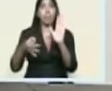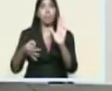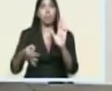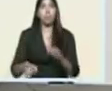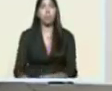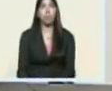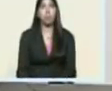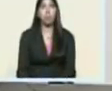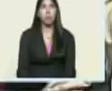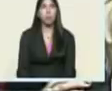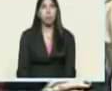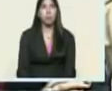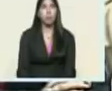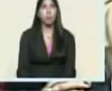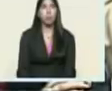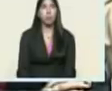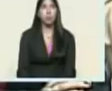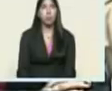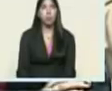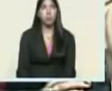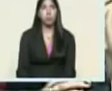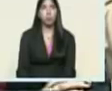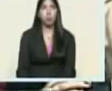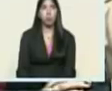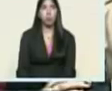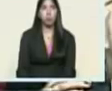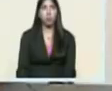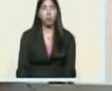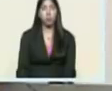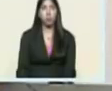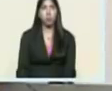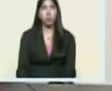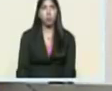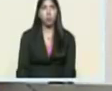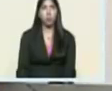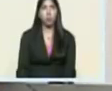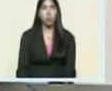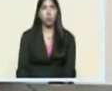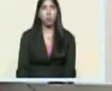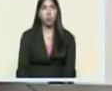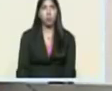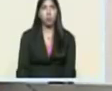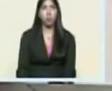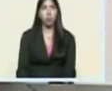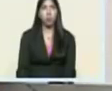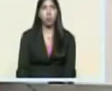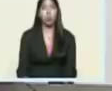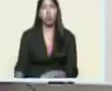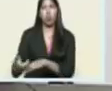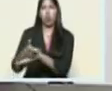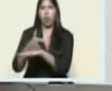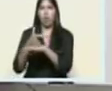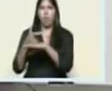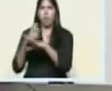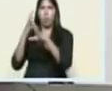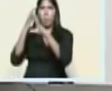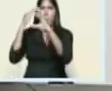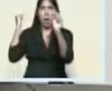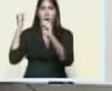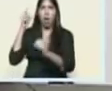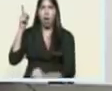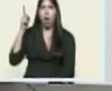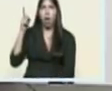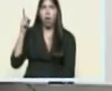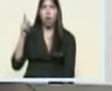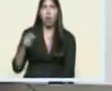Las pruebas aparecerán de la manera vulgar, como un gobierno de los Estados Unidos, la embajada de Estados Unidos en